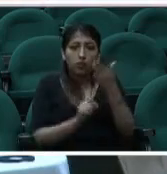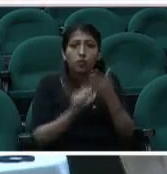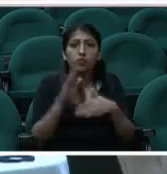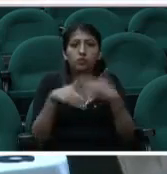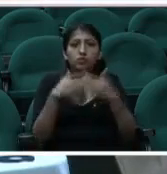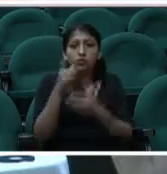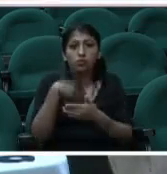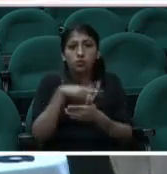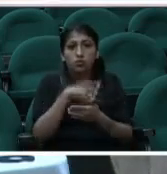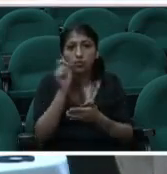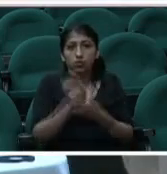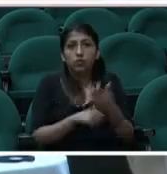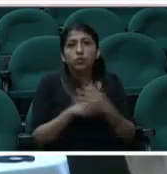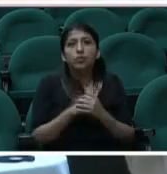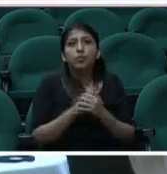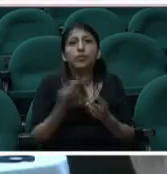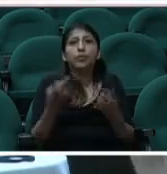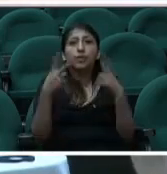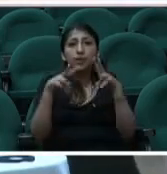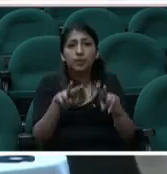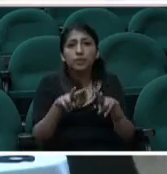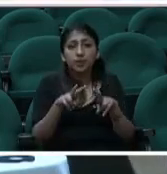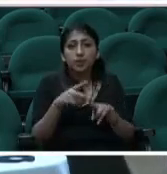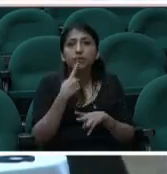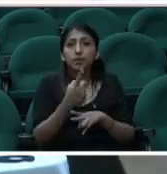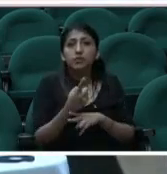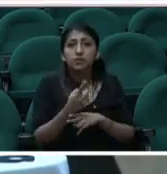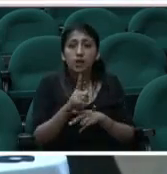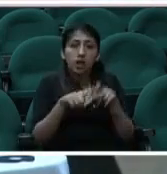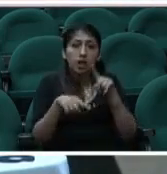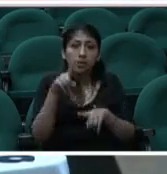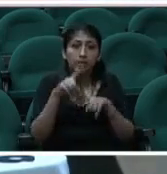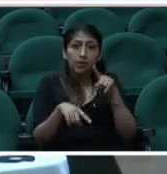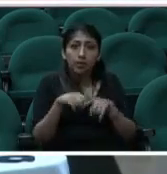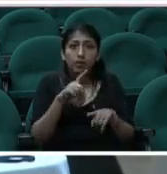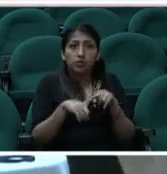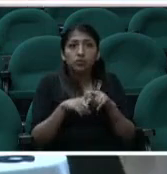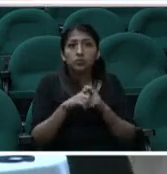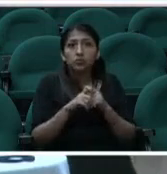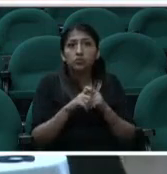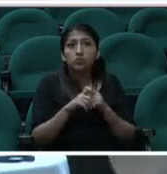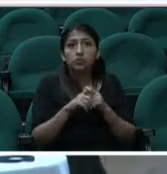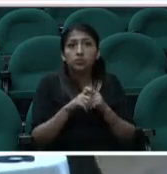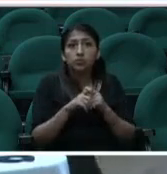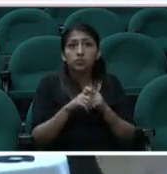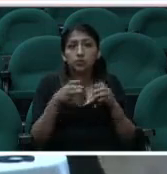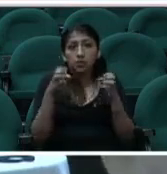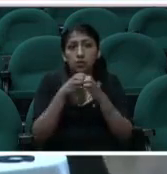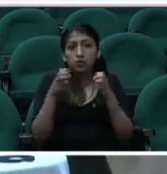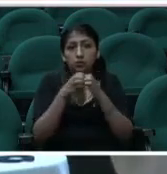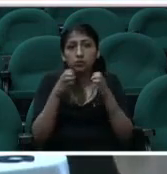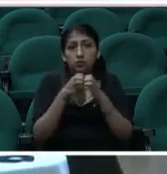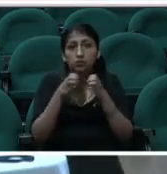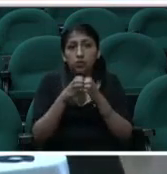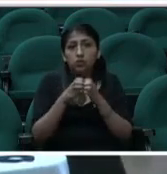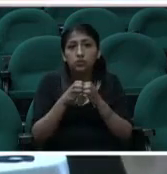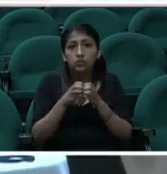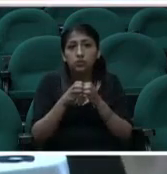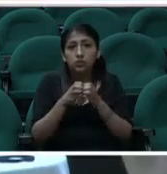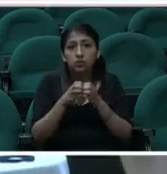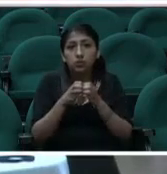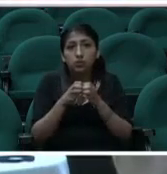al momento de dar nuestro voto también les decimos amigas y amigos que pues la asociación estará